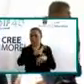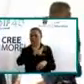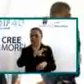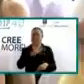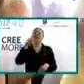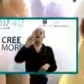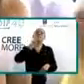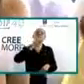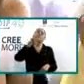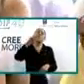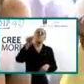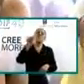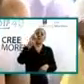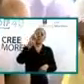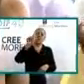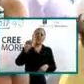Rojas.